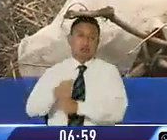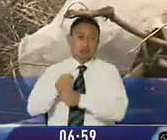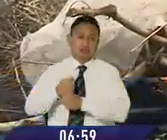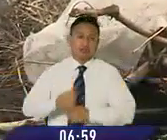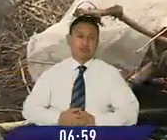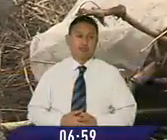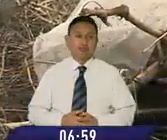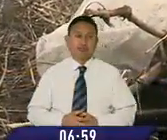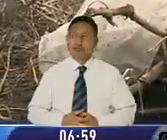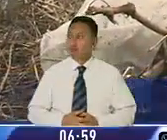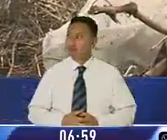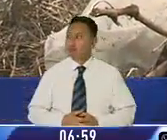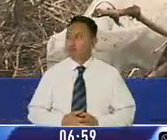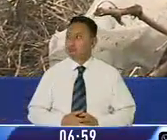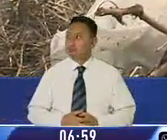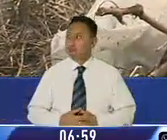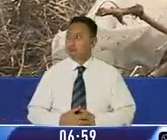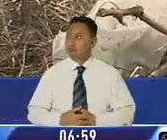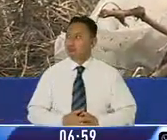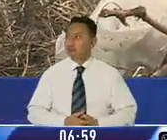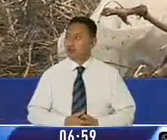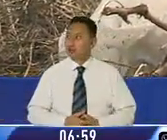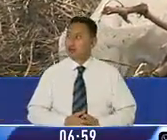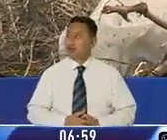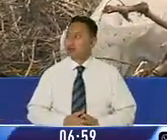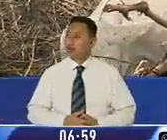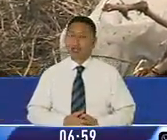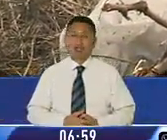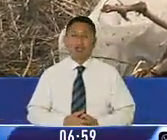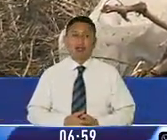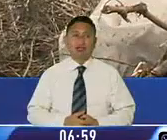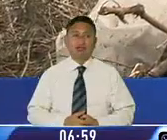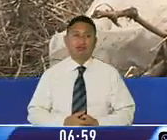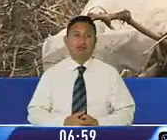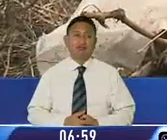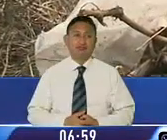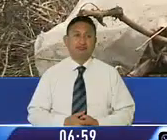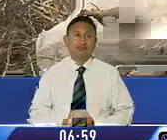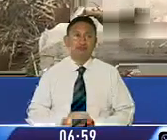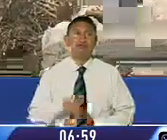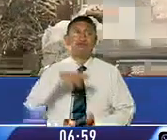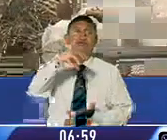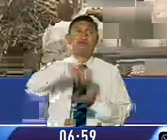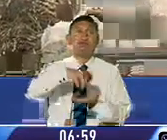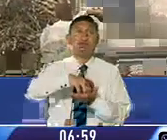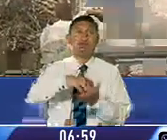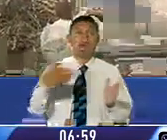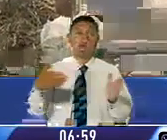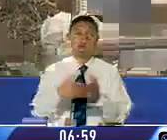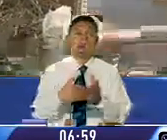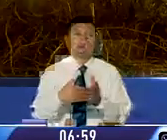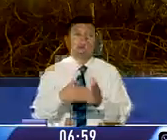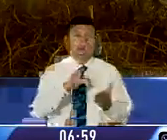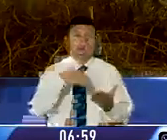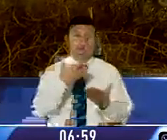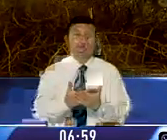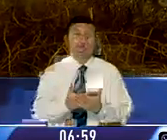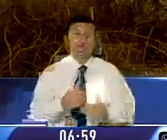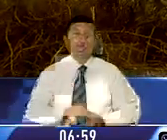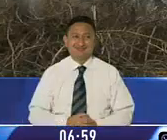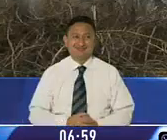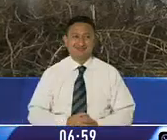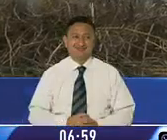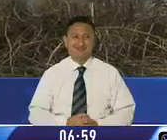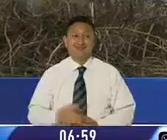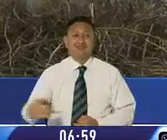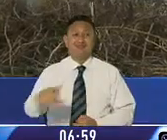Los obstáculos eran en todo el anillo. cerrado. Hasta ese lugar llegaron elementos de la unidad